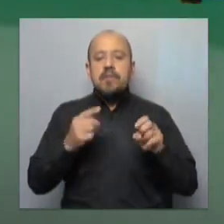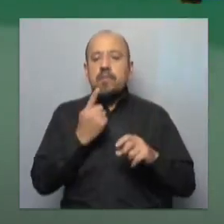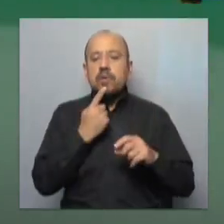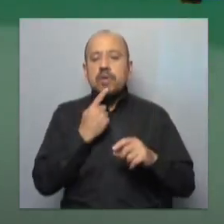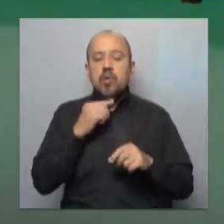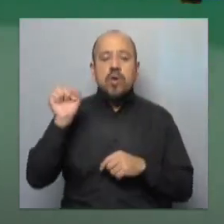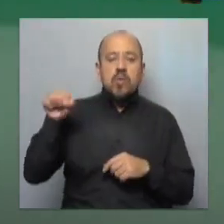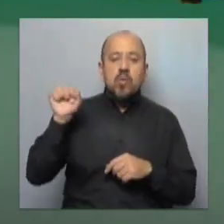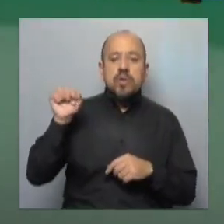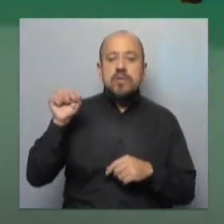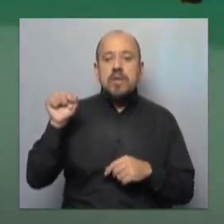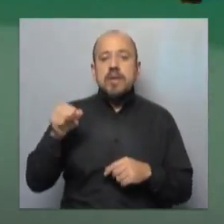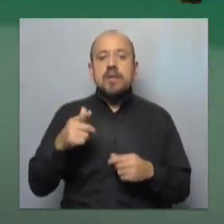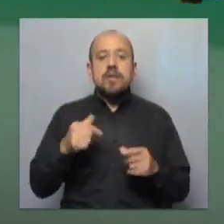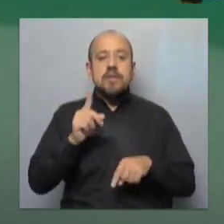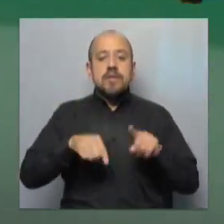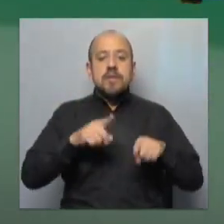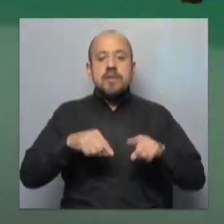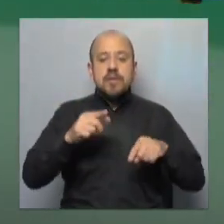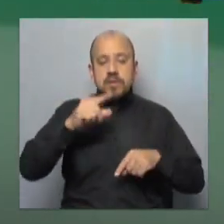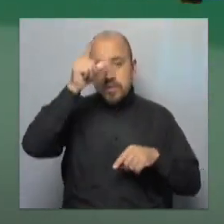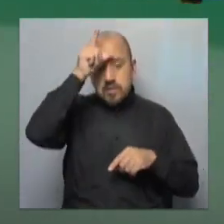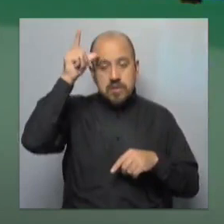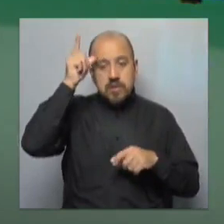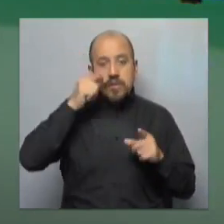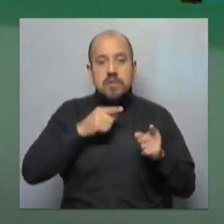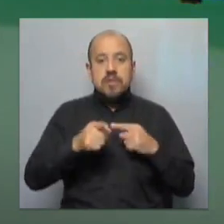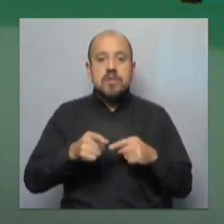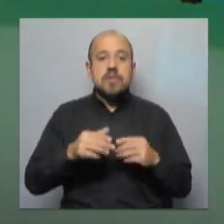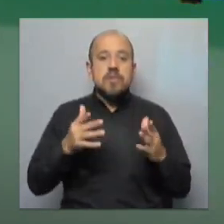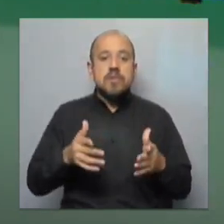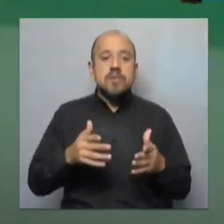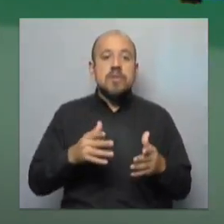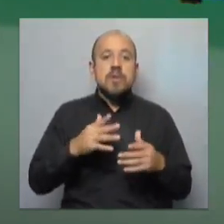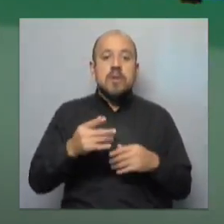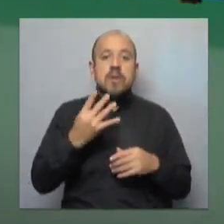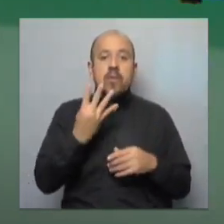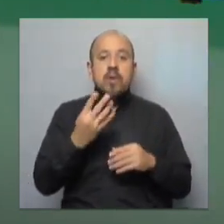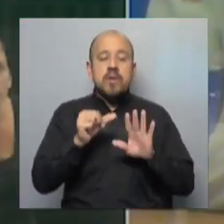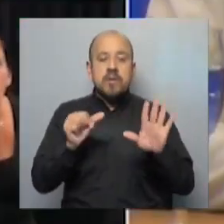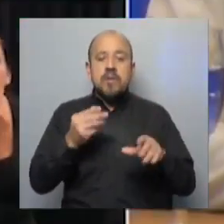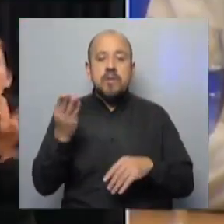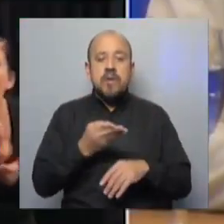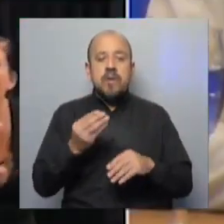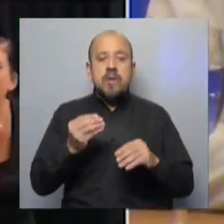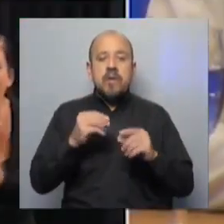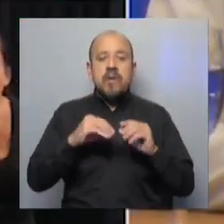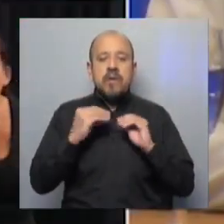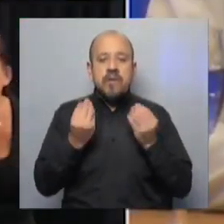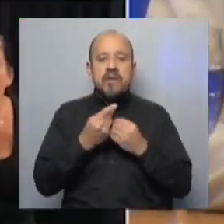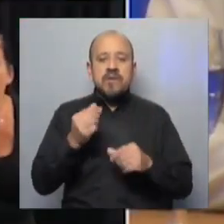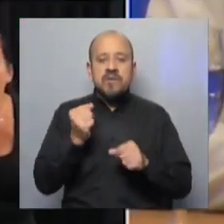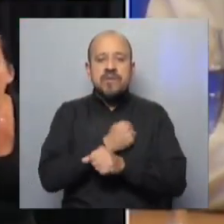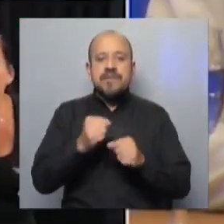una encuesta de opción consultores sobre la gestión del presidente de la republica luis lacalle pou establece que 46% de la población la